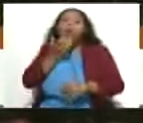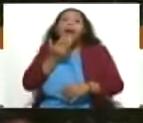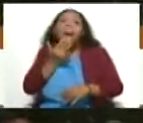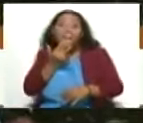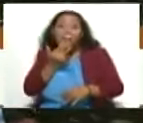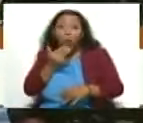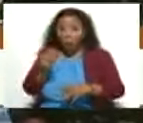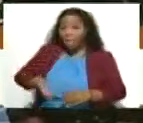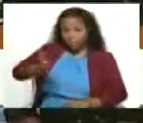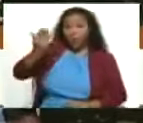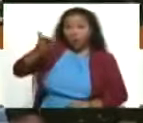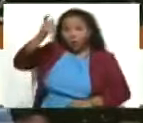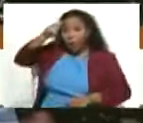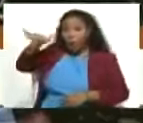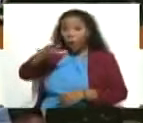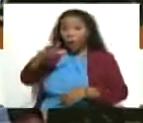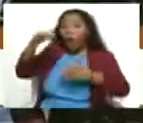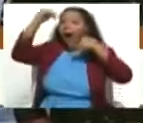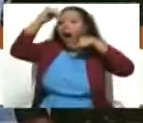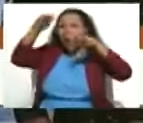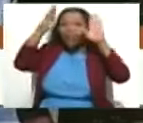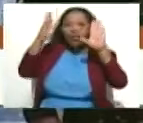hubiese atendido los llamados